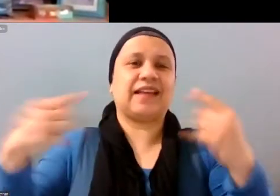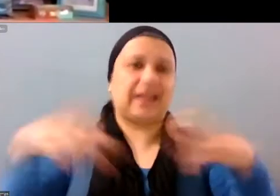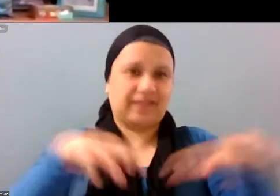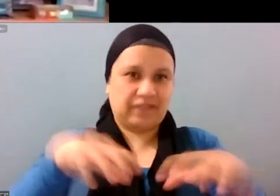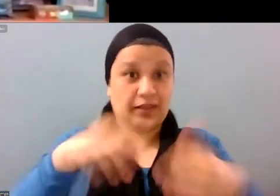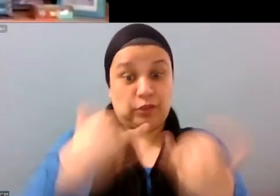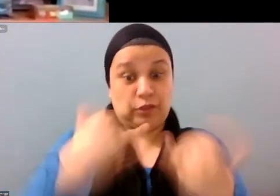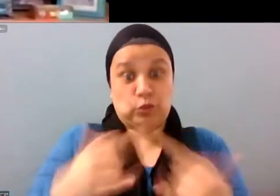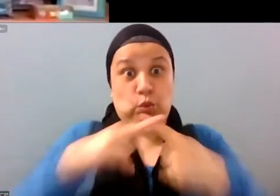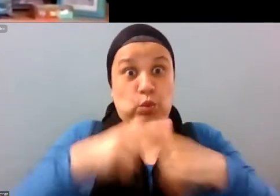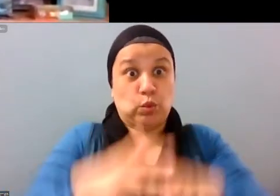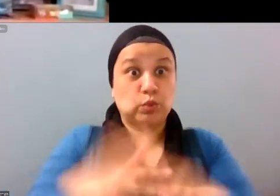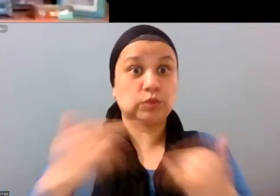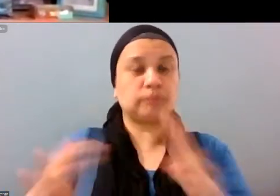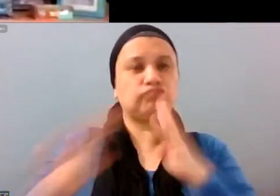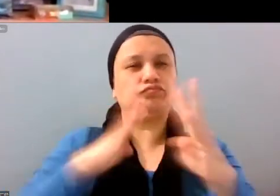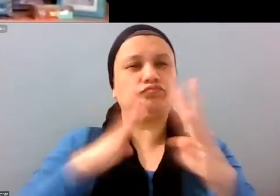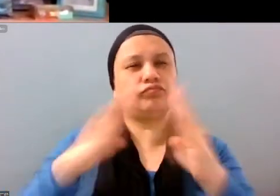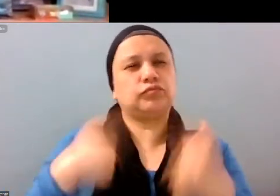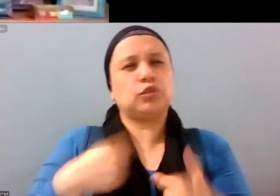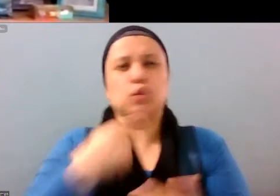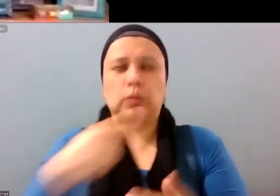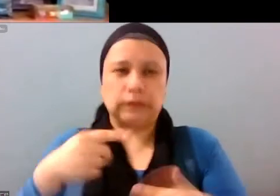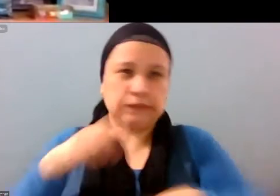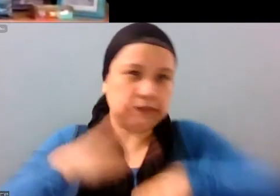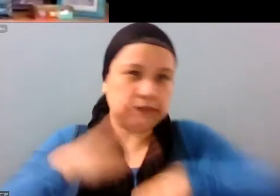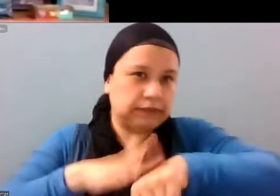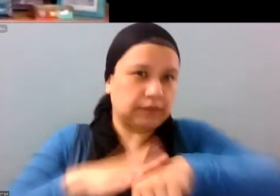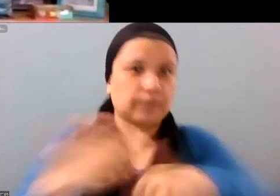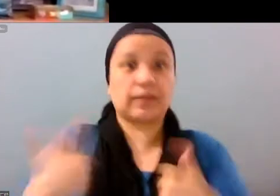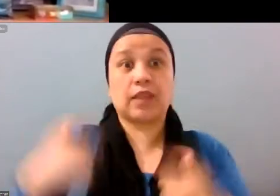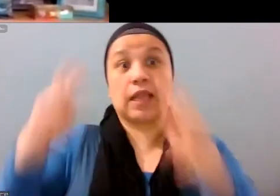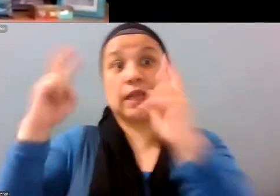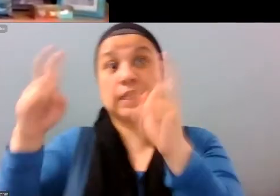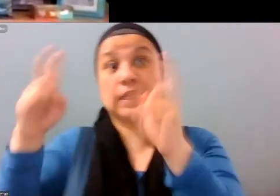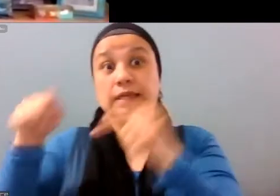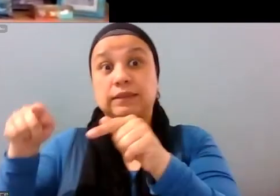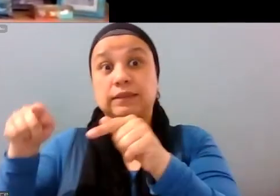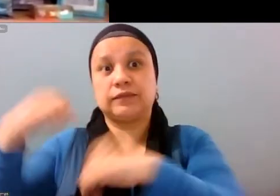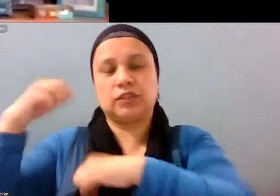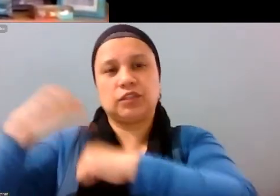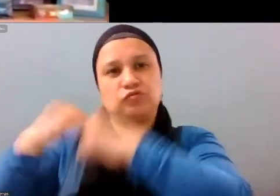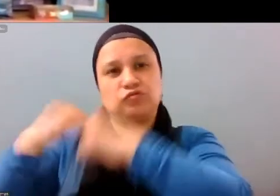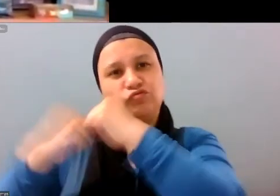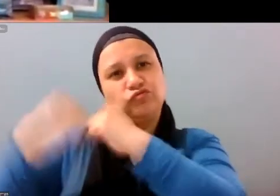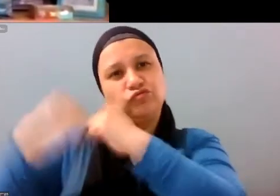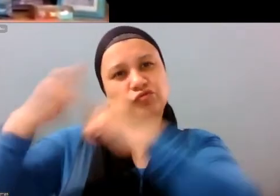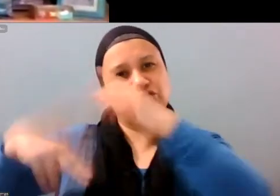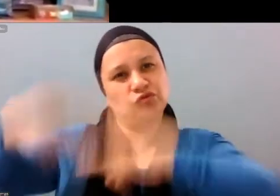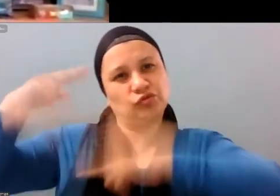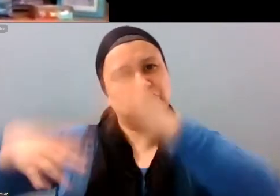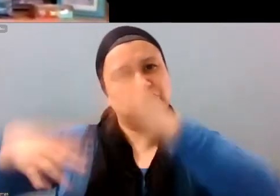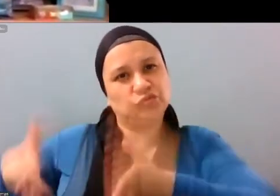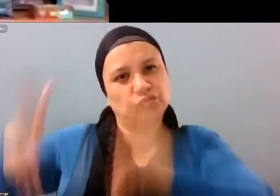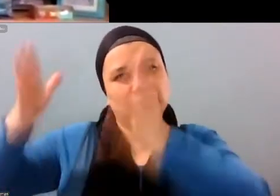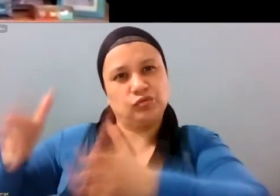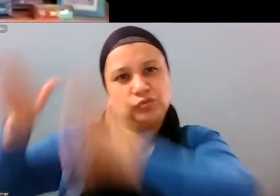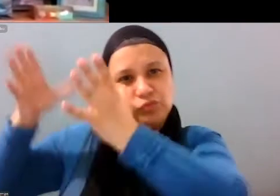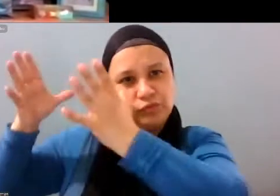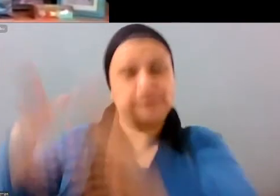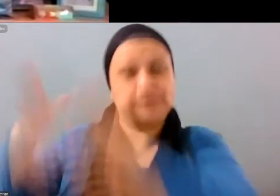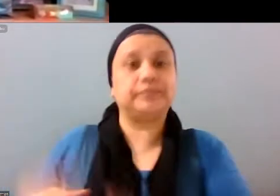con el conversatorio me voy a permitir arrancar con la temática de infraestructura y bueno es que es justamente uno